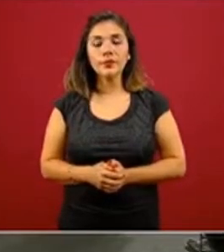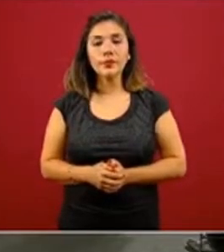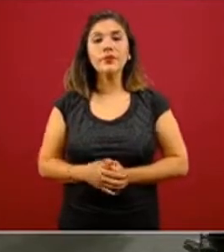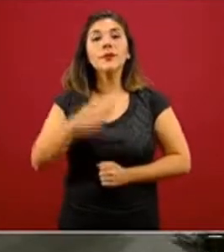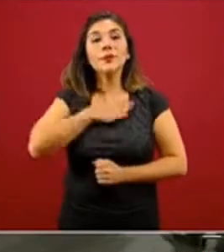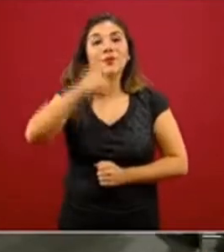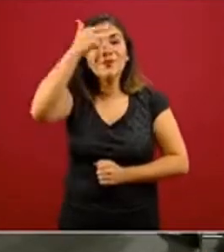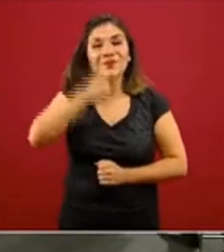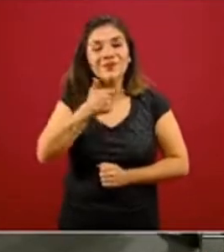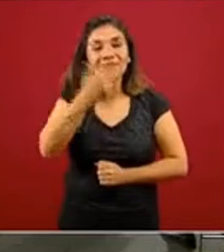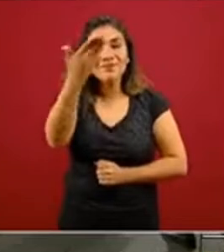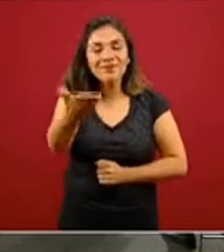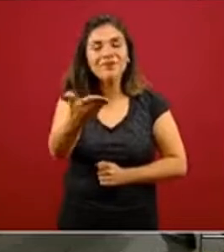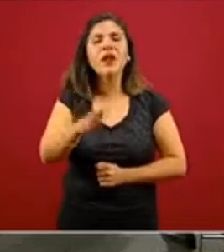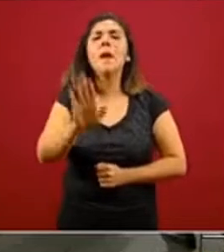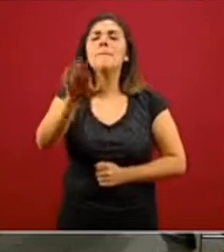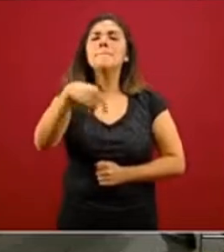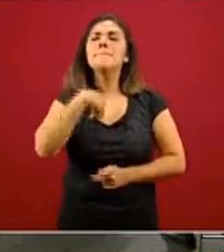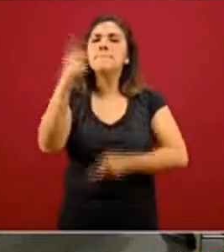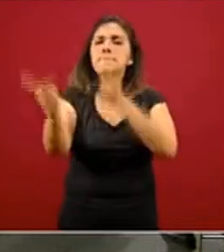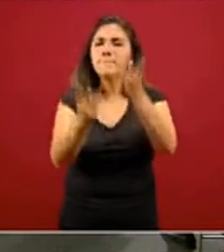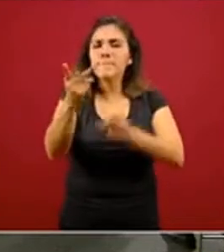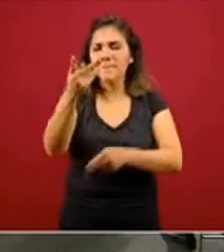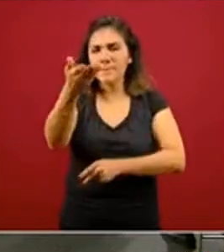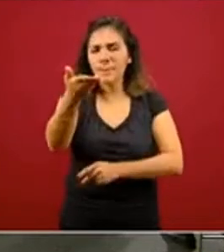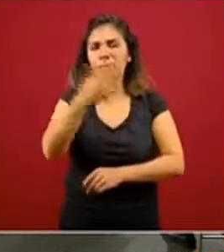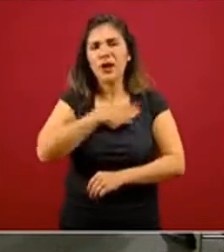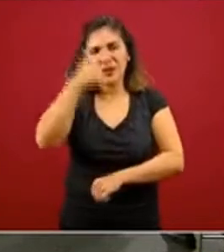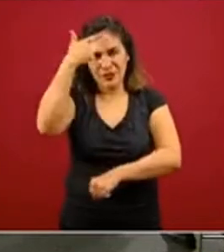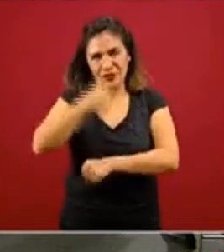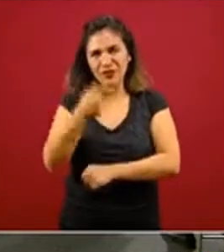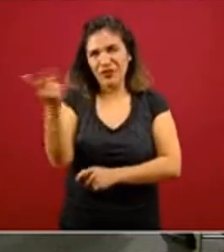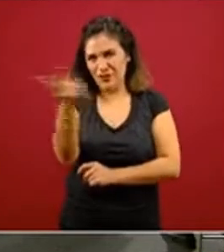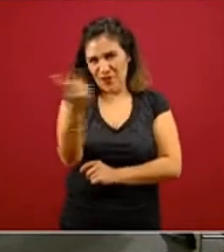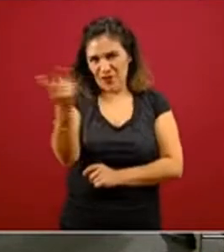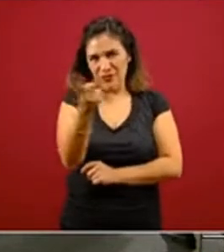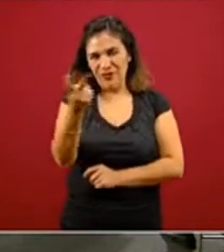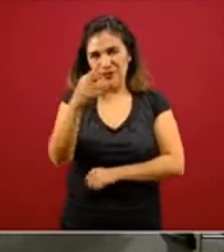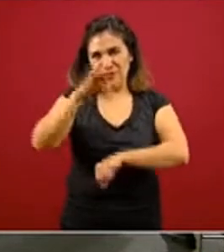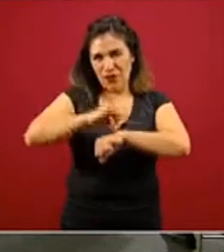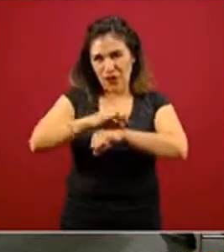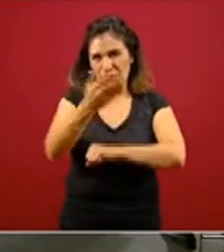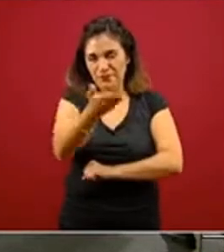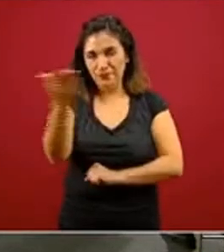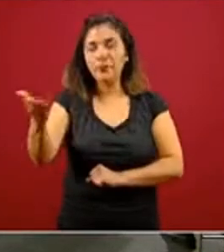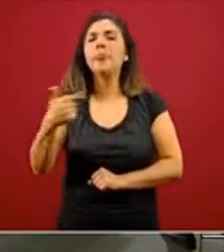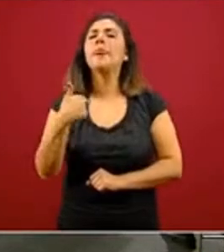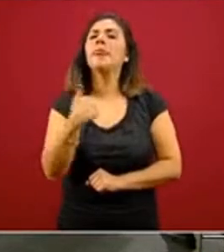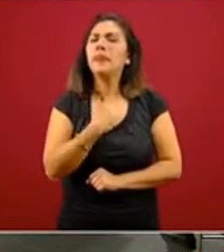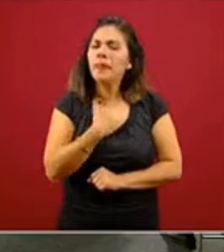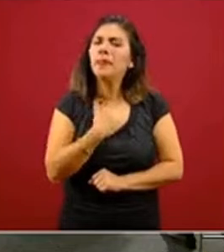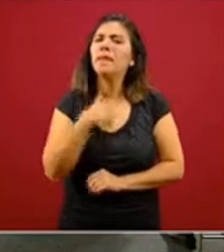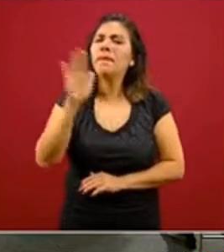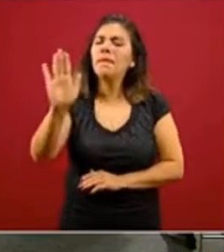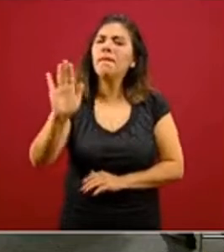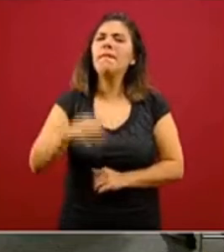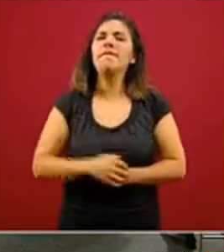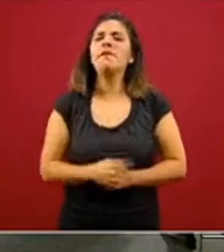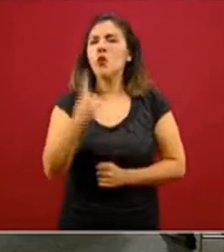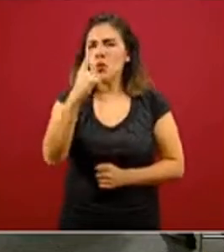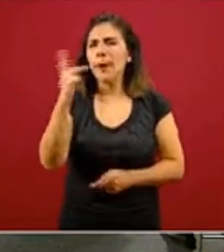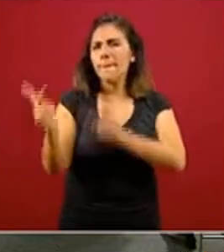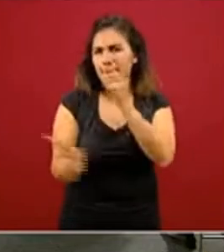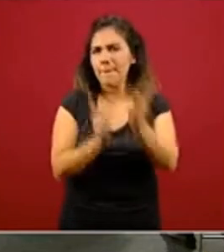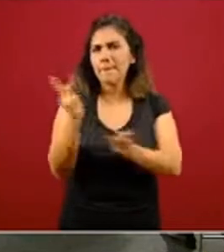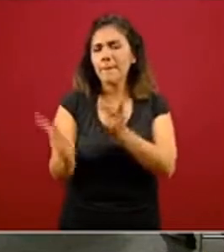Buenas noches, subsecretario, doctor Gatell. Buenas noches al doctor también. Yo le traigo una